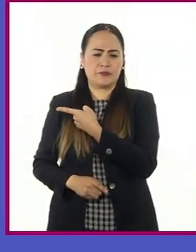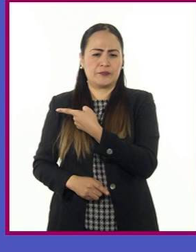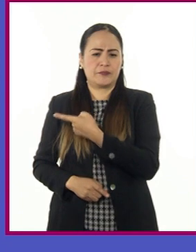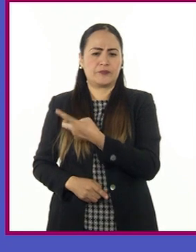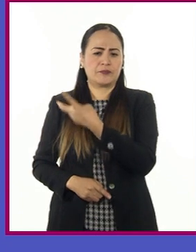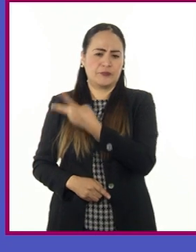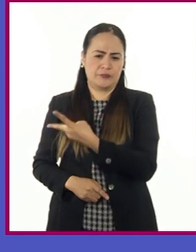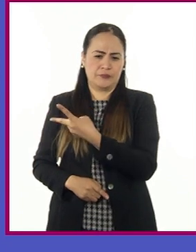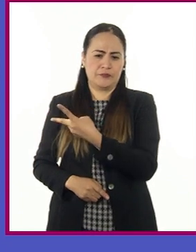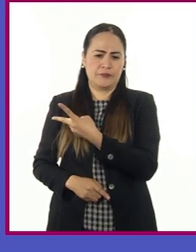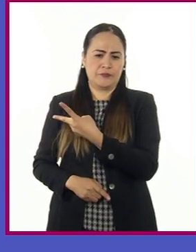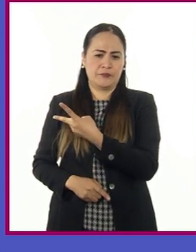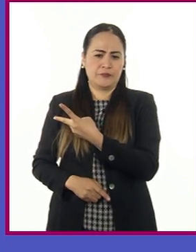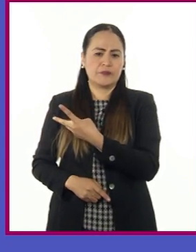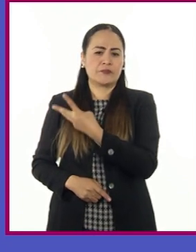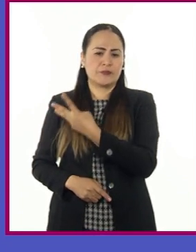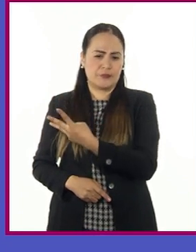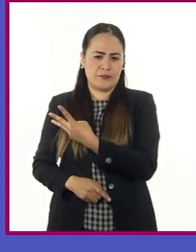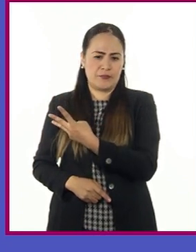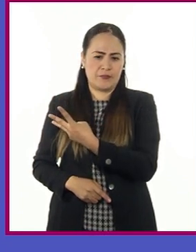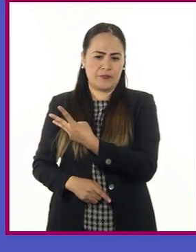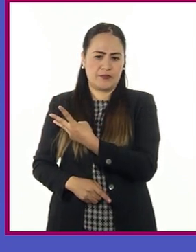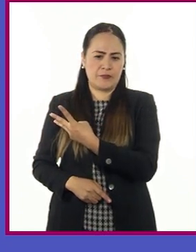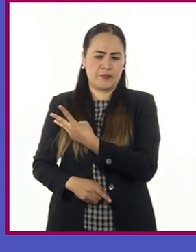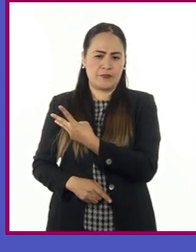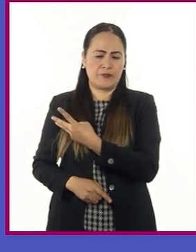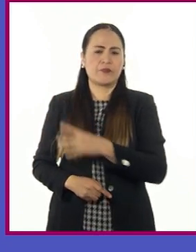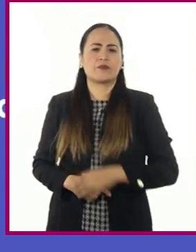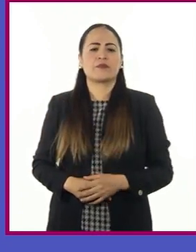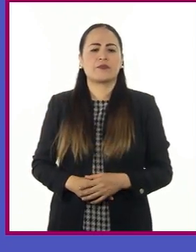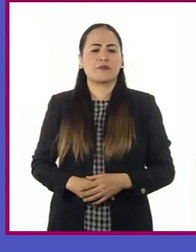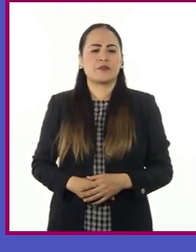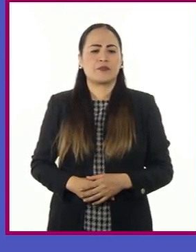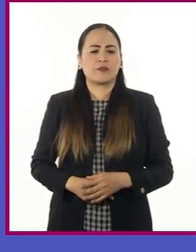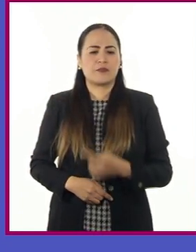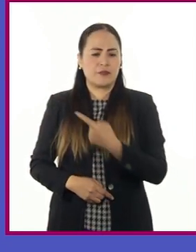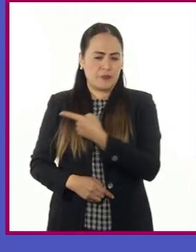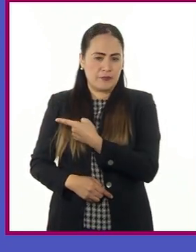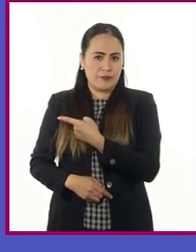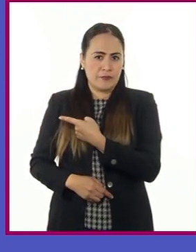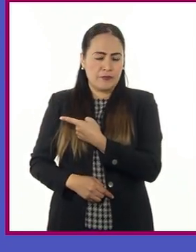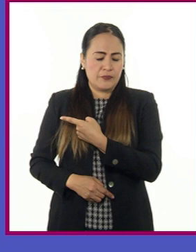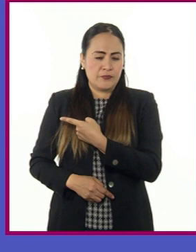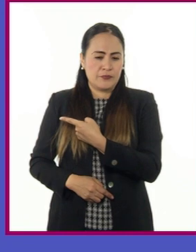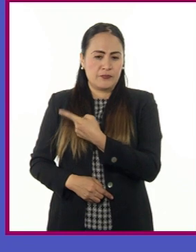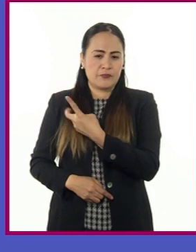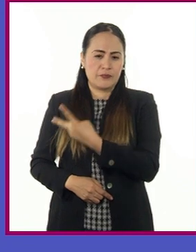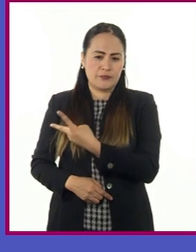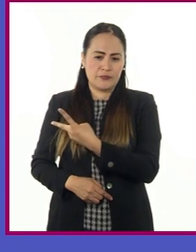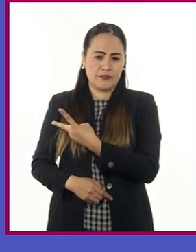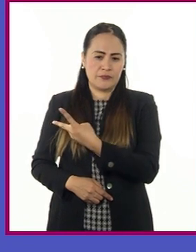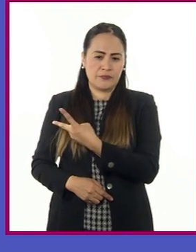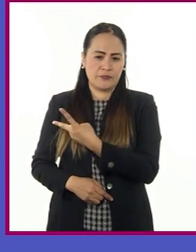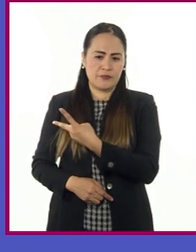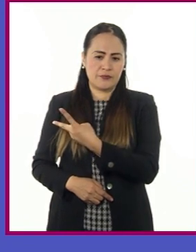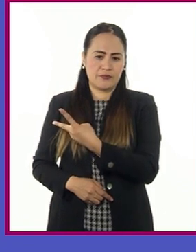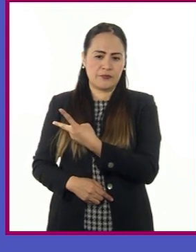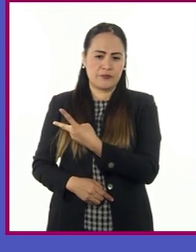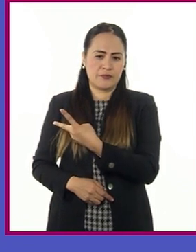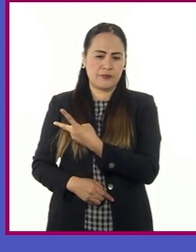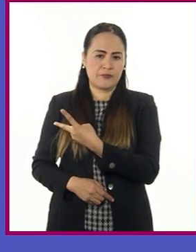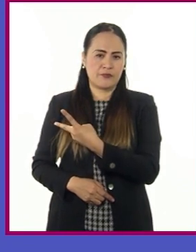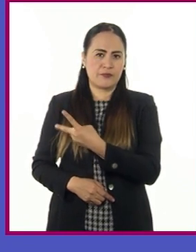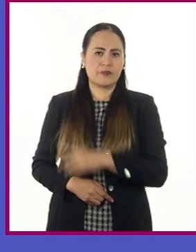Góngora, Francisco de Quevedo, Lope de Vega, Sor Juana Inés de la Cruz o el mismo